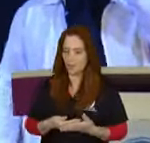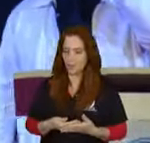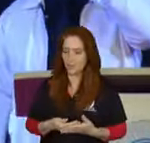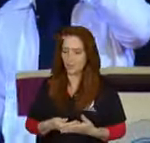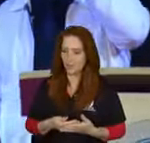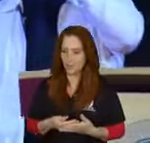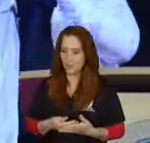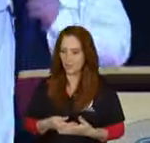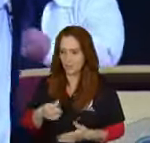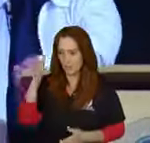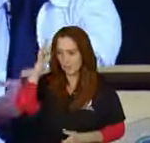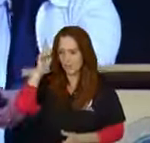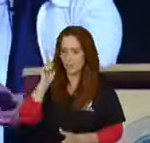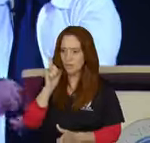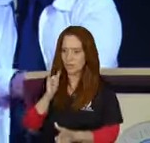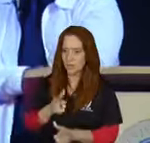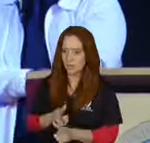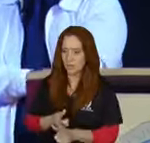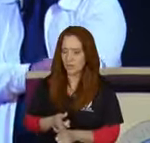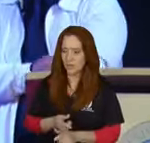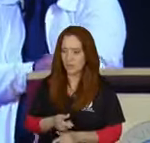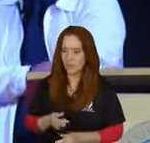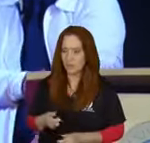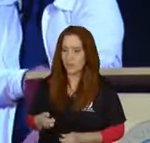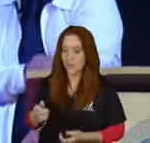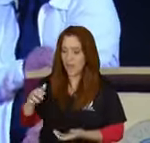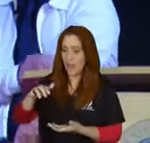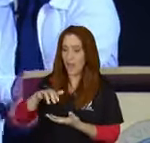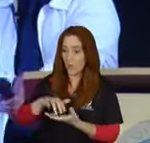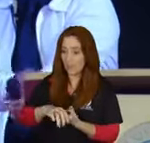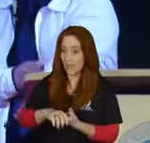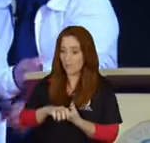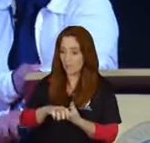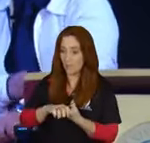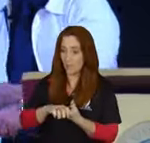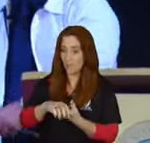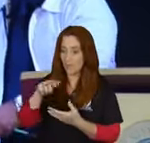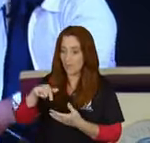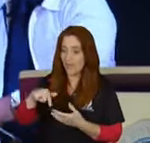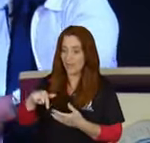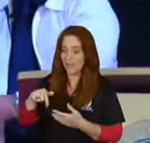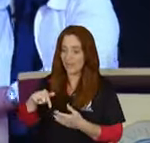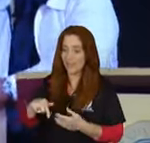Quiero felicitar otra vez a los matrimonios. Fue este espectáculo.